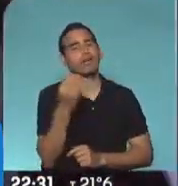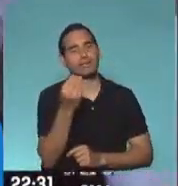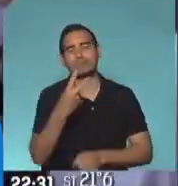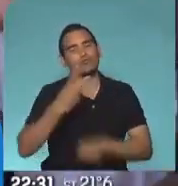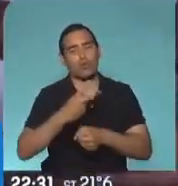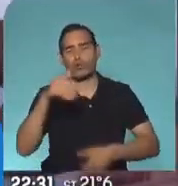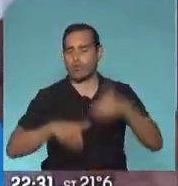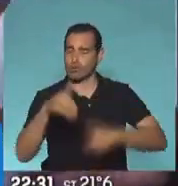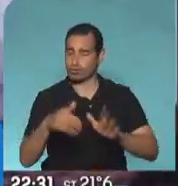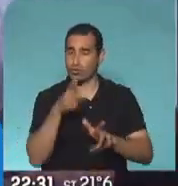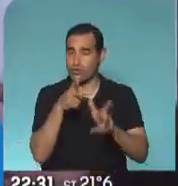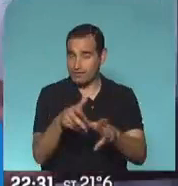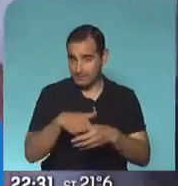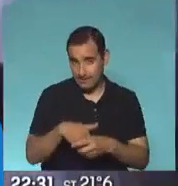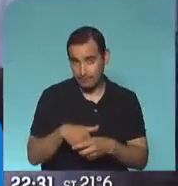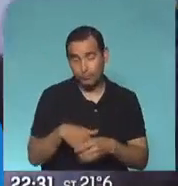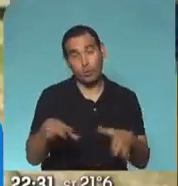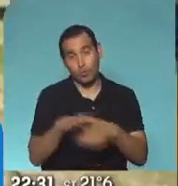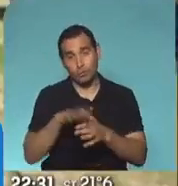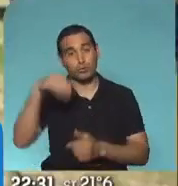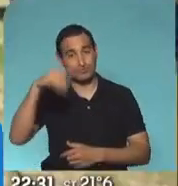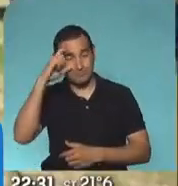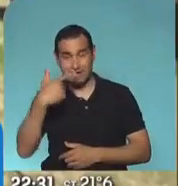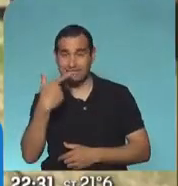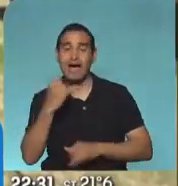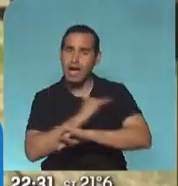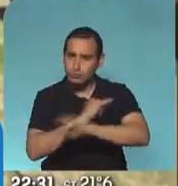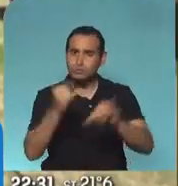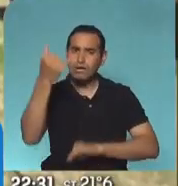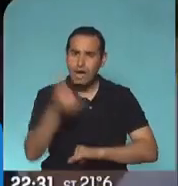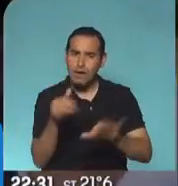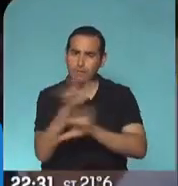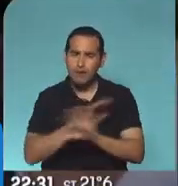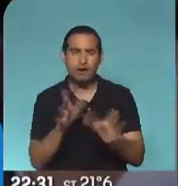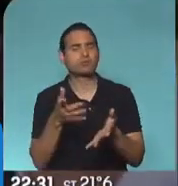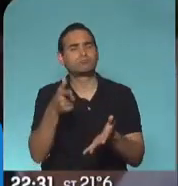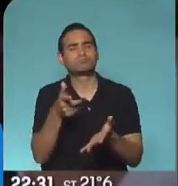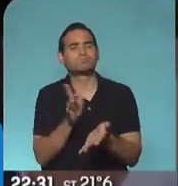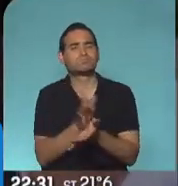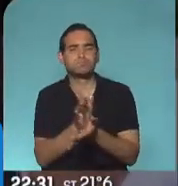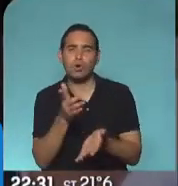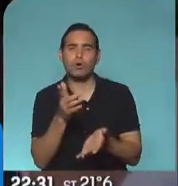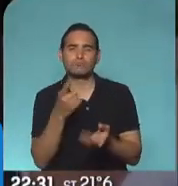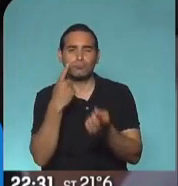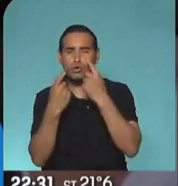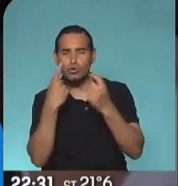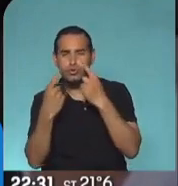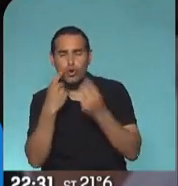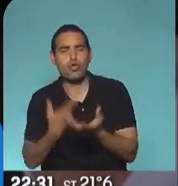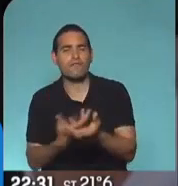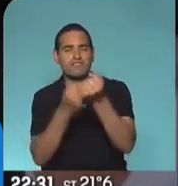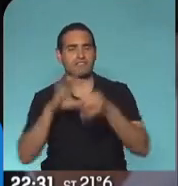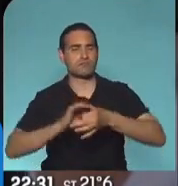el balotaje. En sintonía, Mesa anunció la creación de una plataforma bautizada como Coordinadora en Defensa de